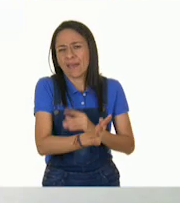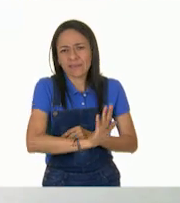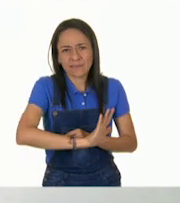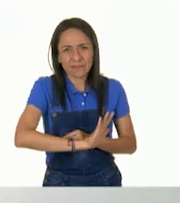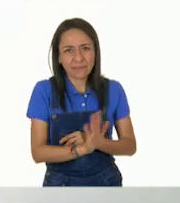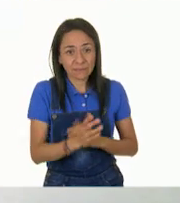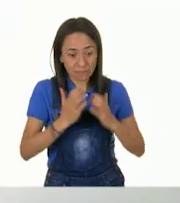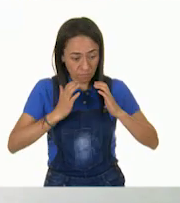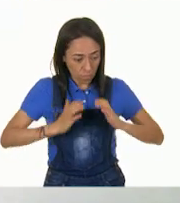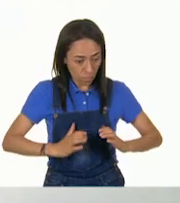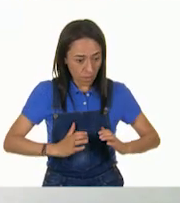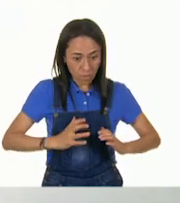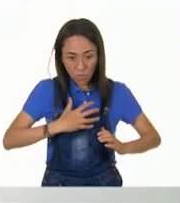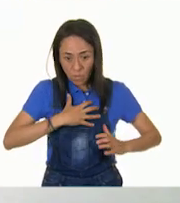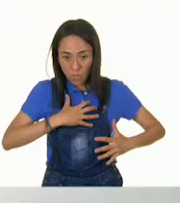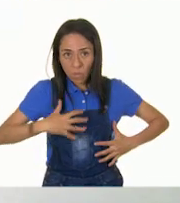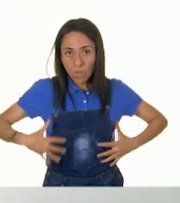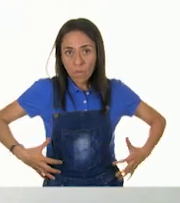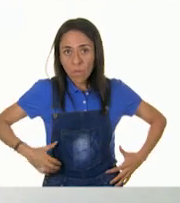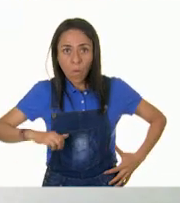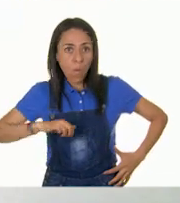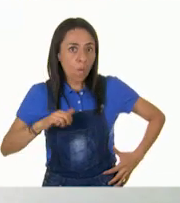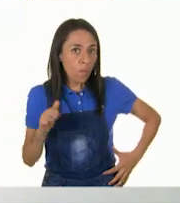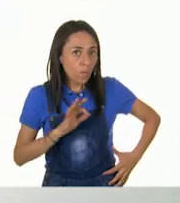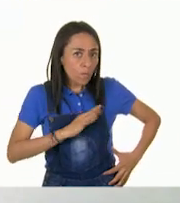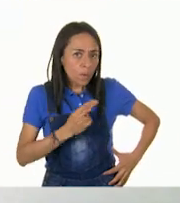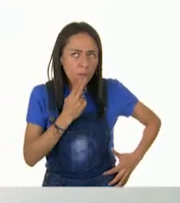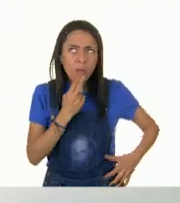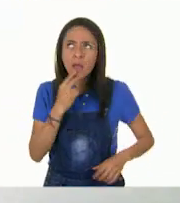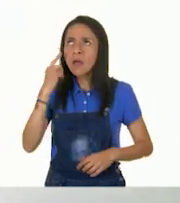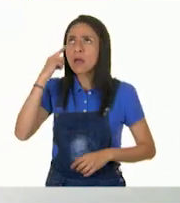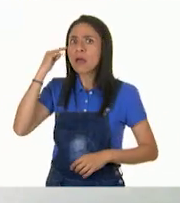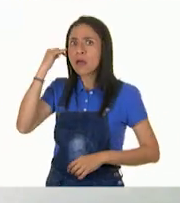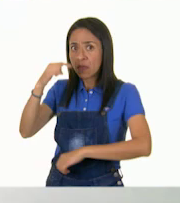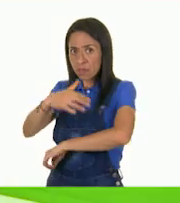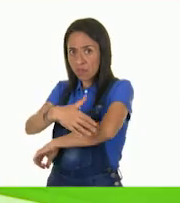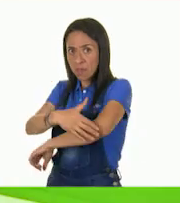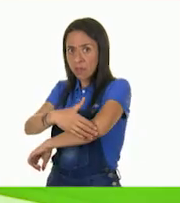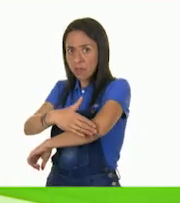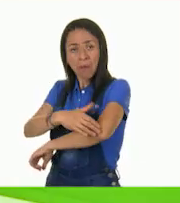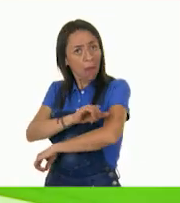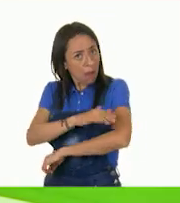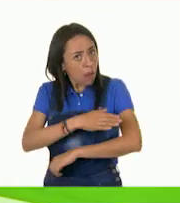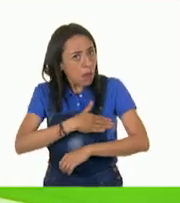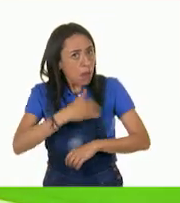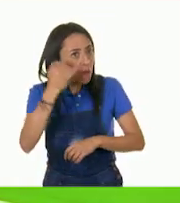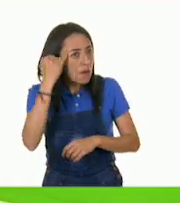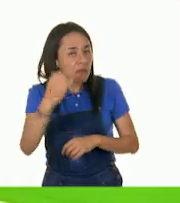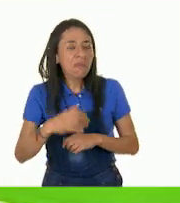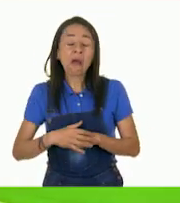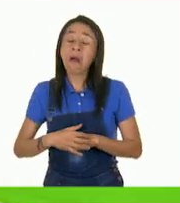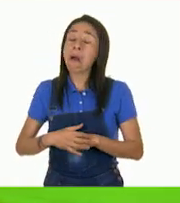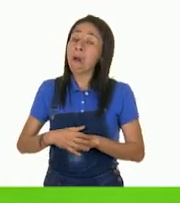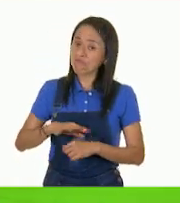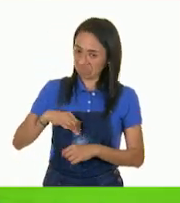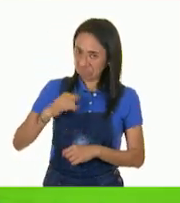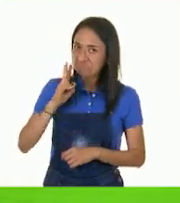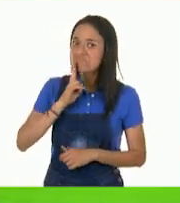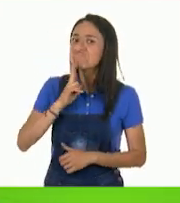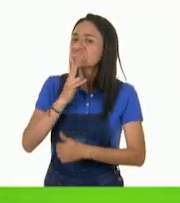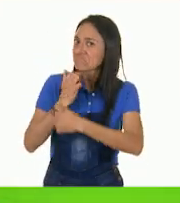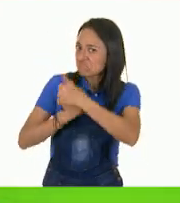cuerpo como con el codo eso es muy buena idea vamos arriba es un buen desafío arriba